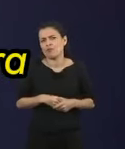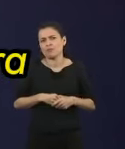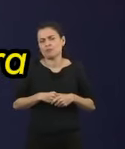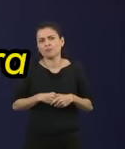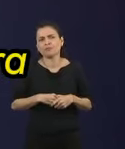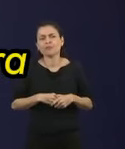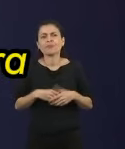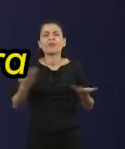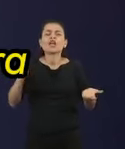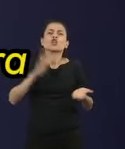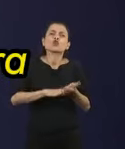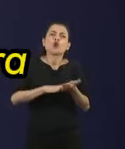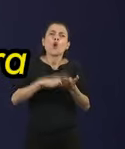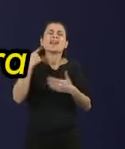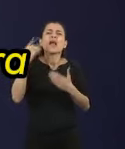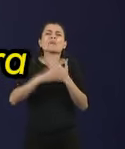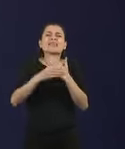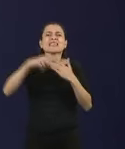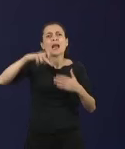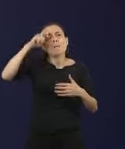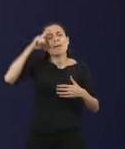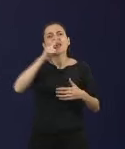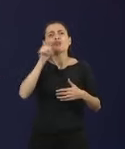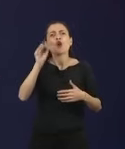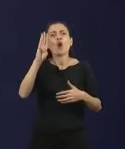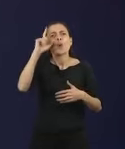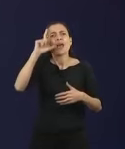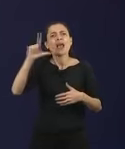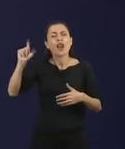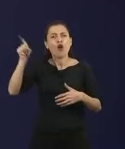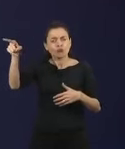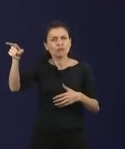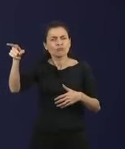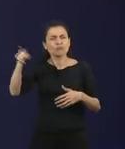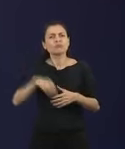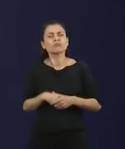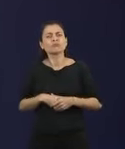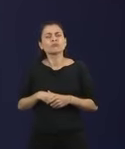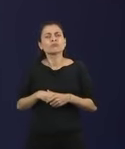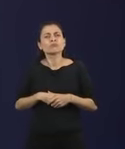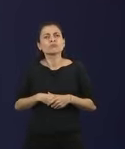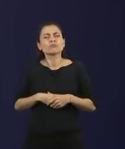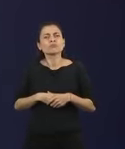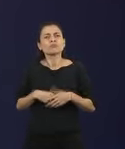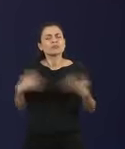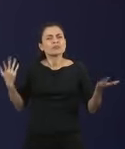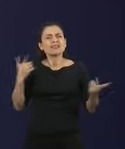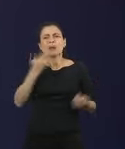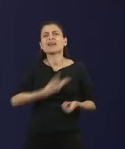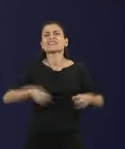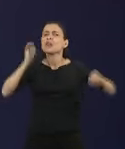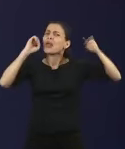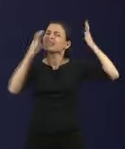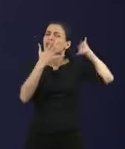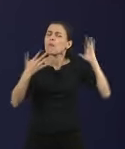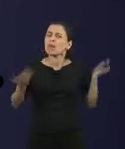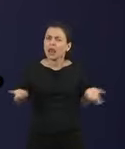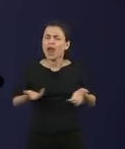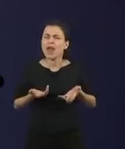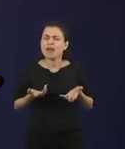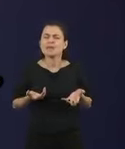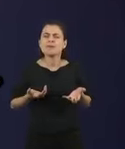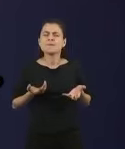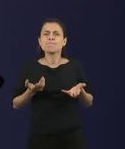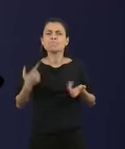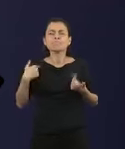respecto a la ministra petelo a la cual el presidente Miley